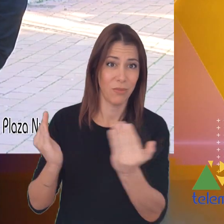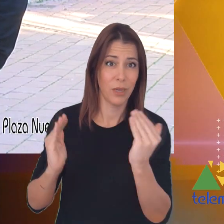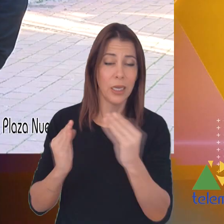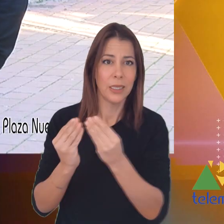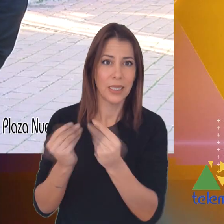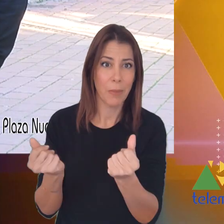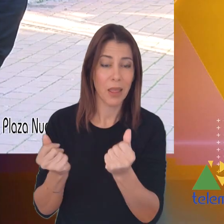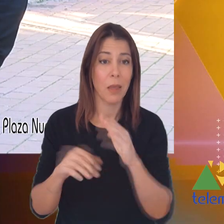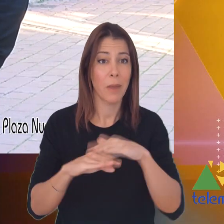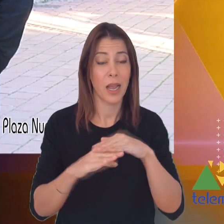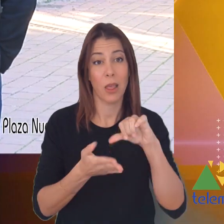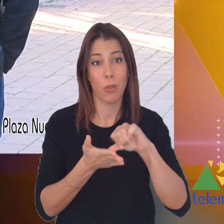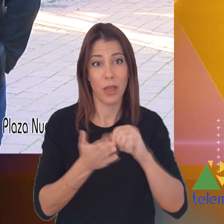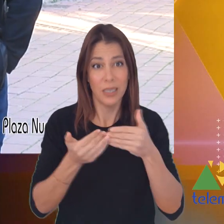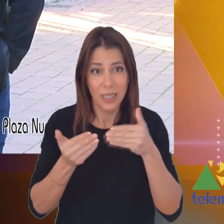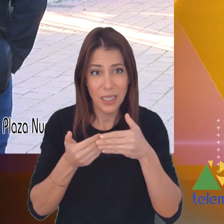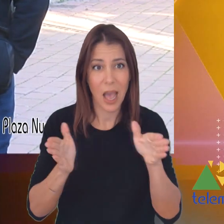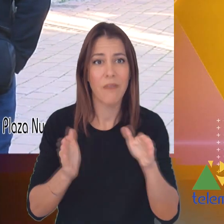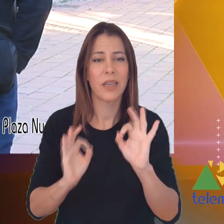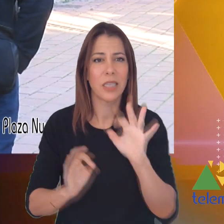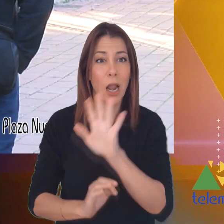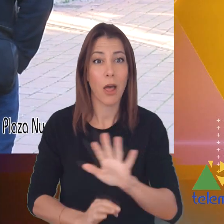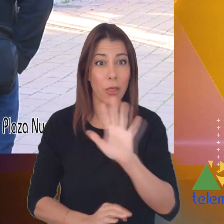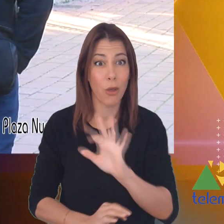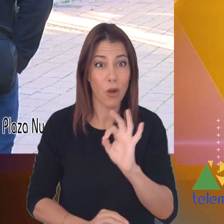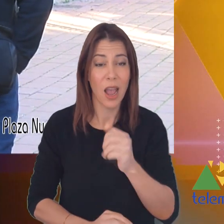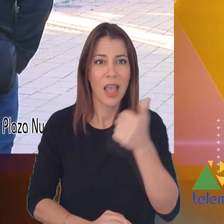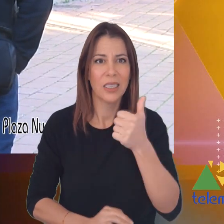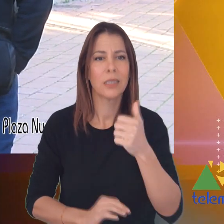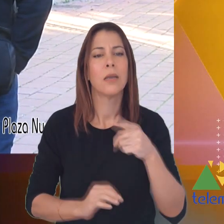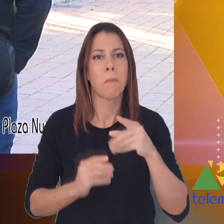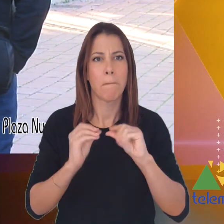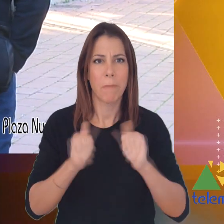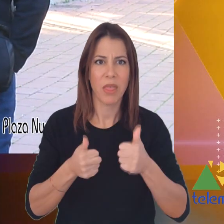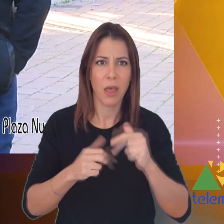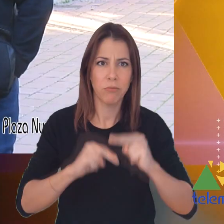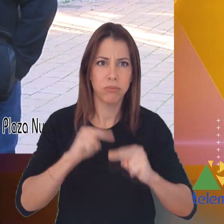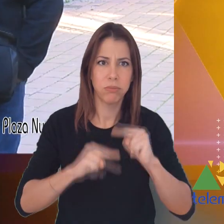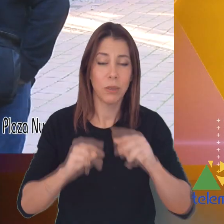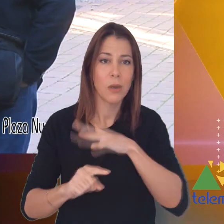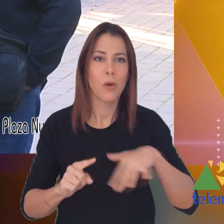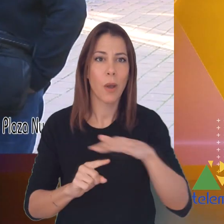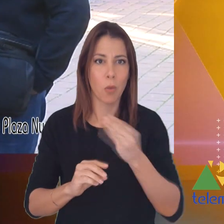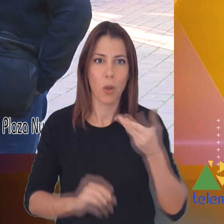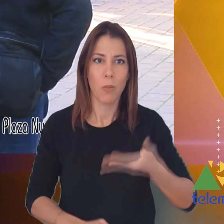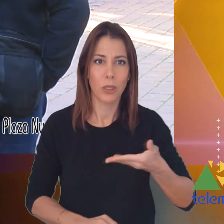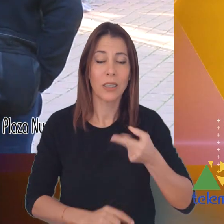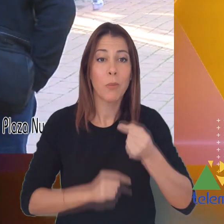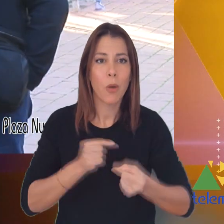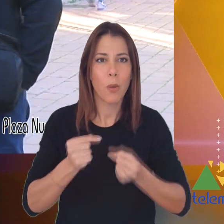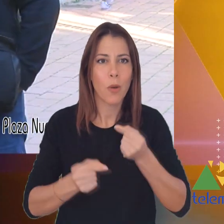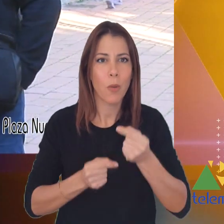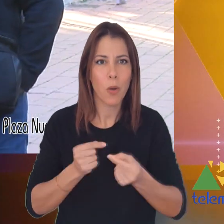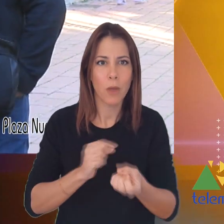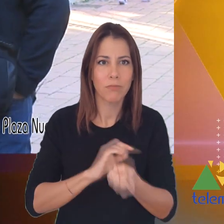ciudad se abre hacia la parte este, pues conforma un centro urbano muy importante, ¿no? Donde poco a poco, pues aquí